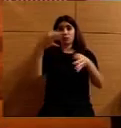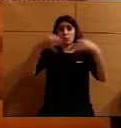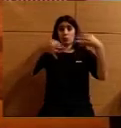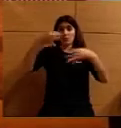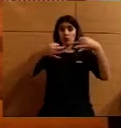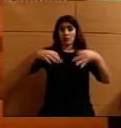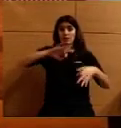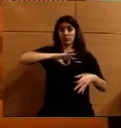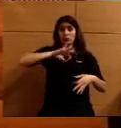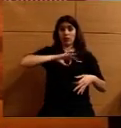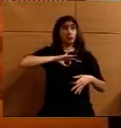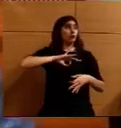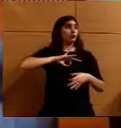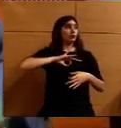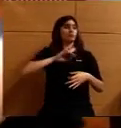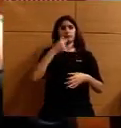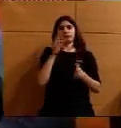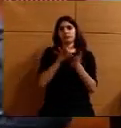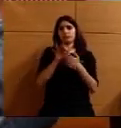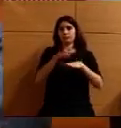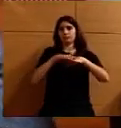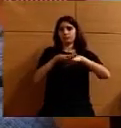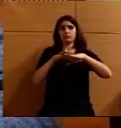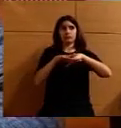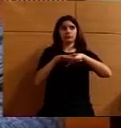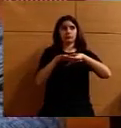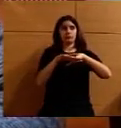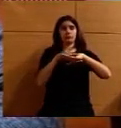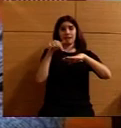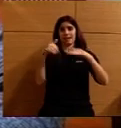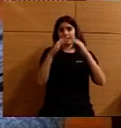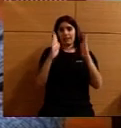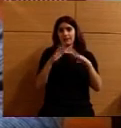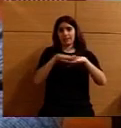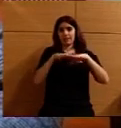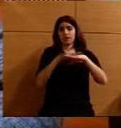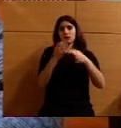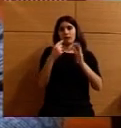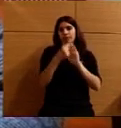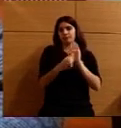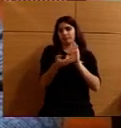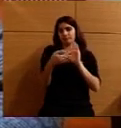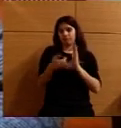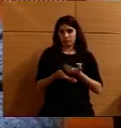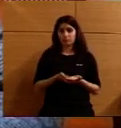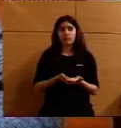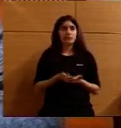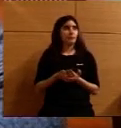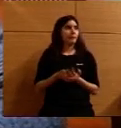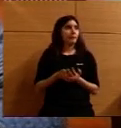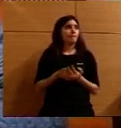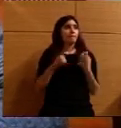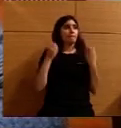Jurídico de la Diputación, que es además uno de los servicios esenciales de esta casa, en condiciones.